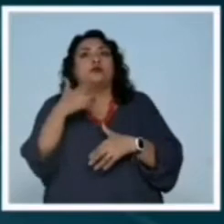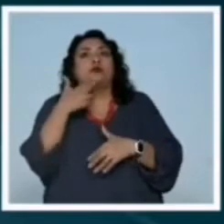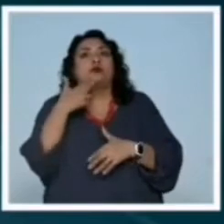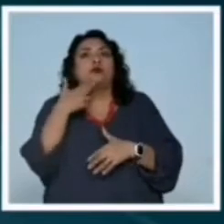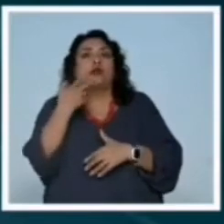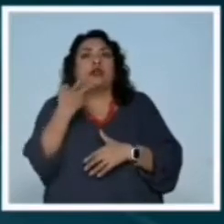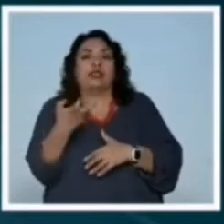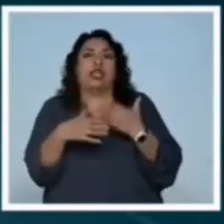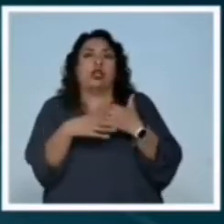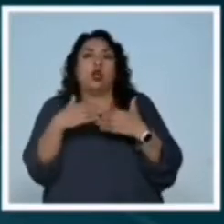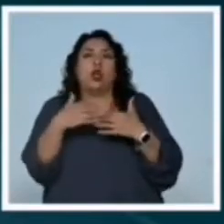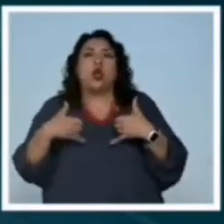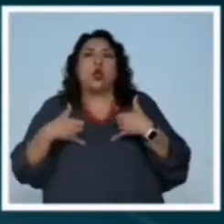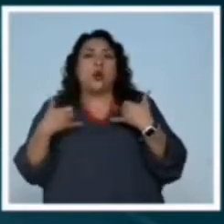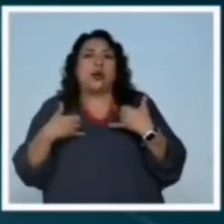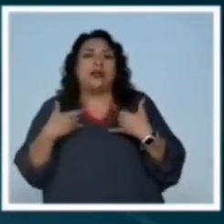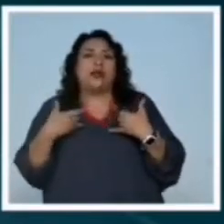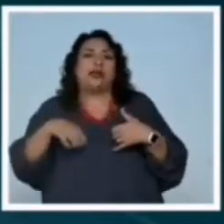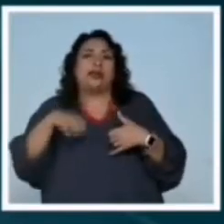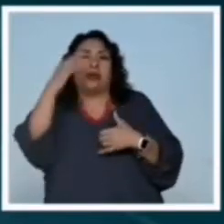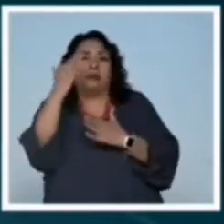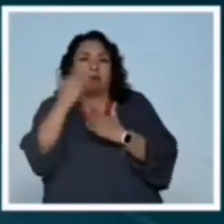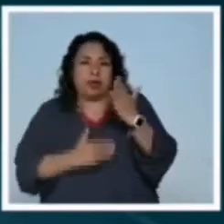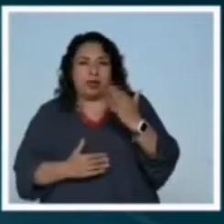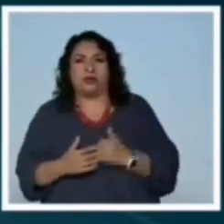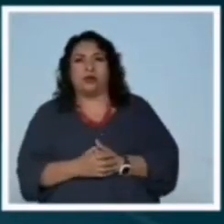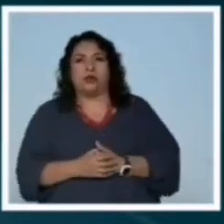en jóvenes está dar esas menores edades